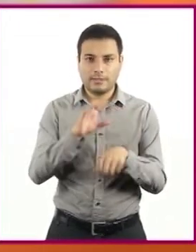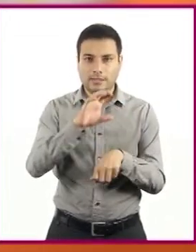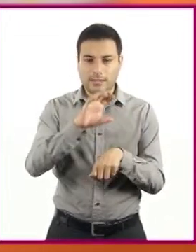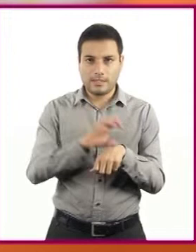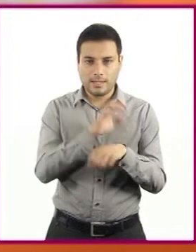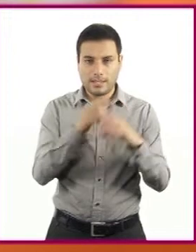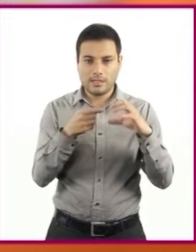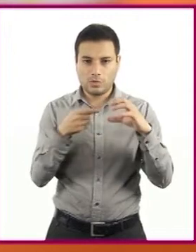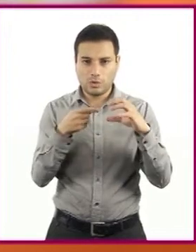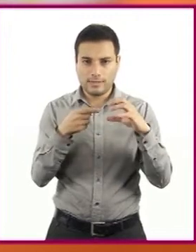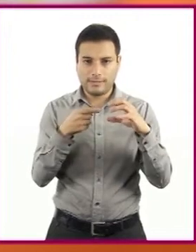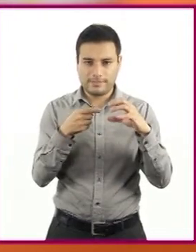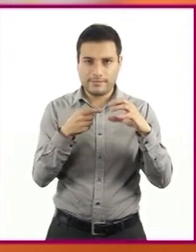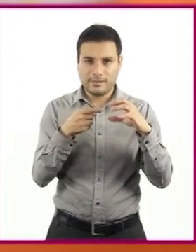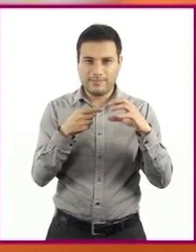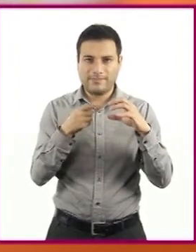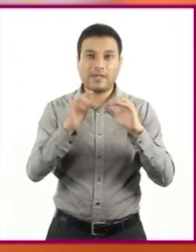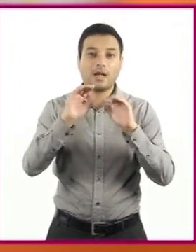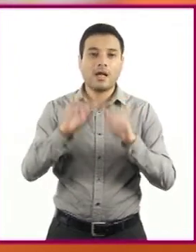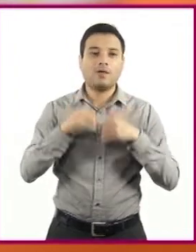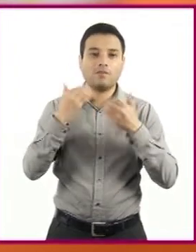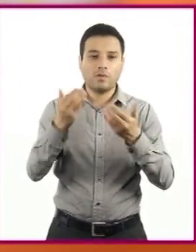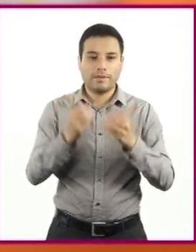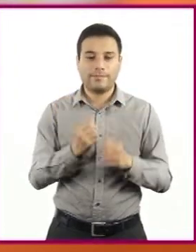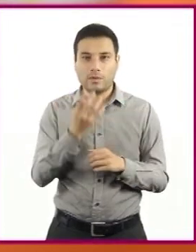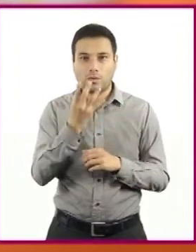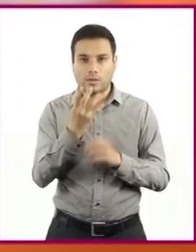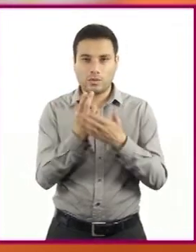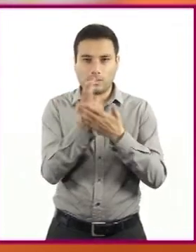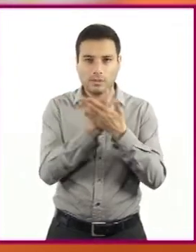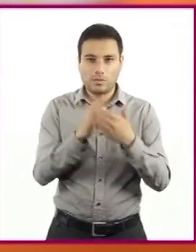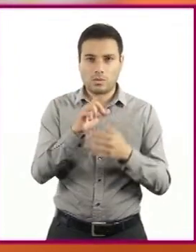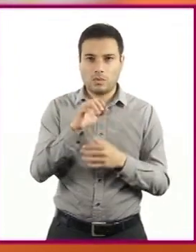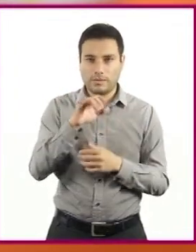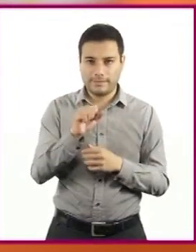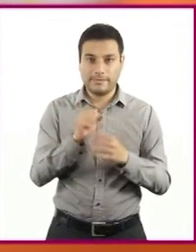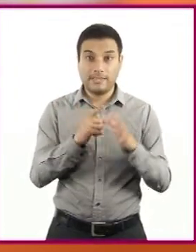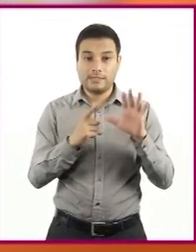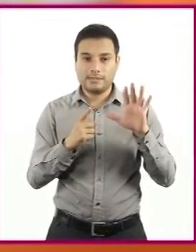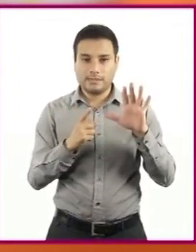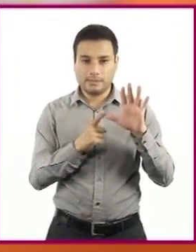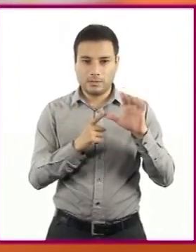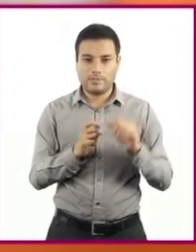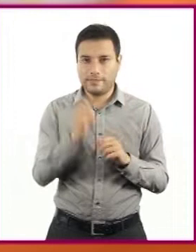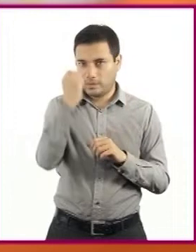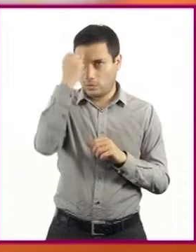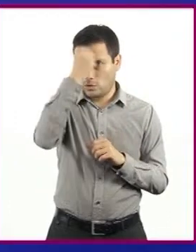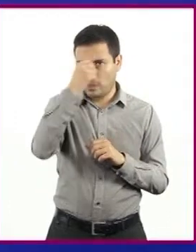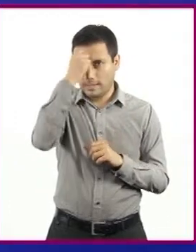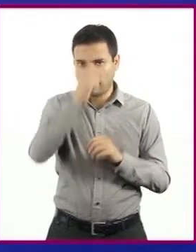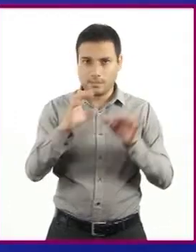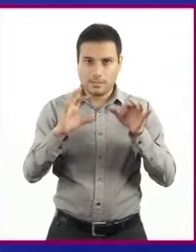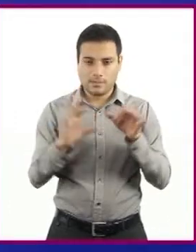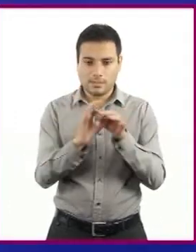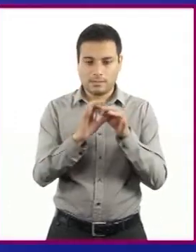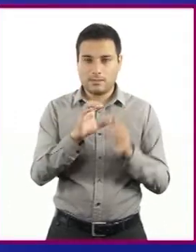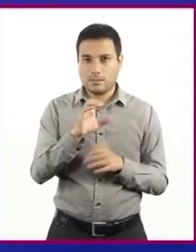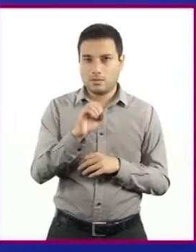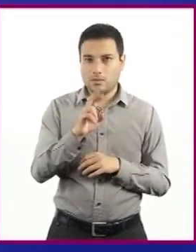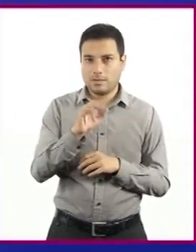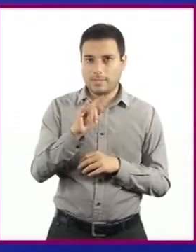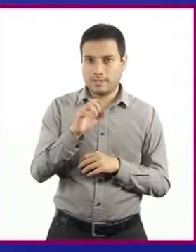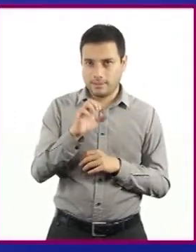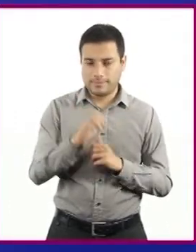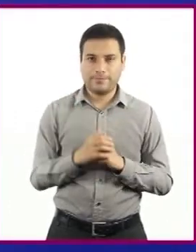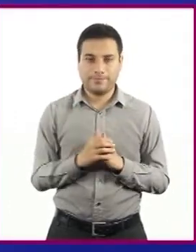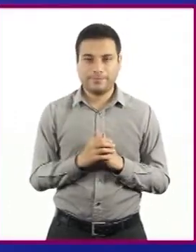electrones periféricos. 4. El diagrama de Lewis. 5. Teorías del enlace covalente. Maestra